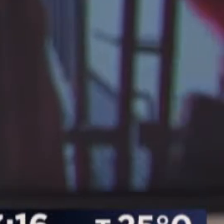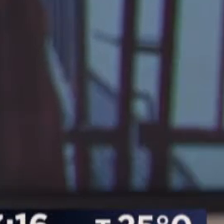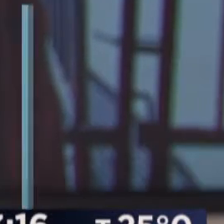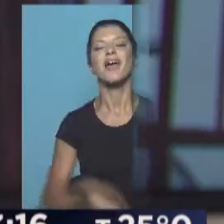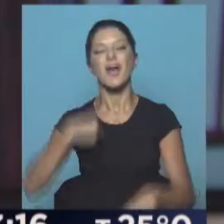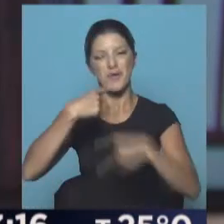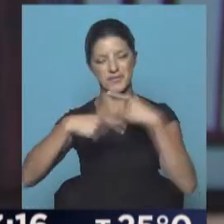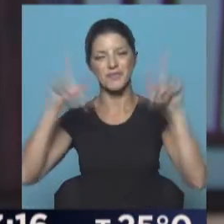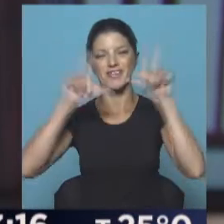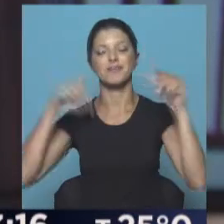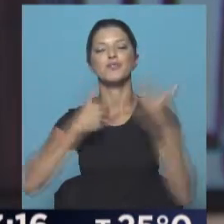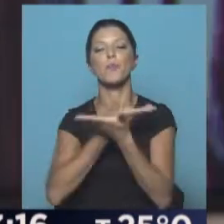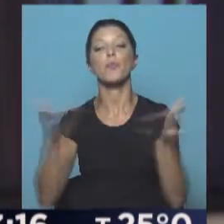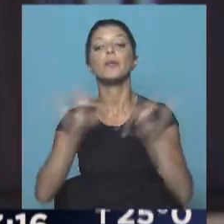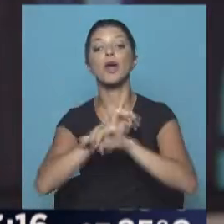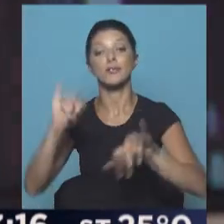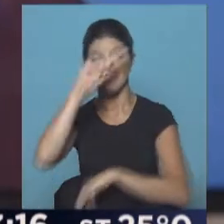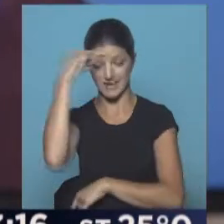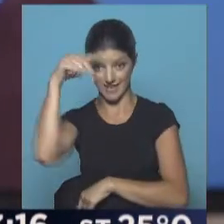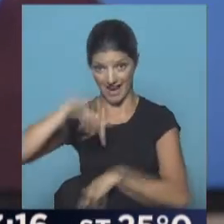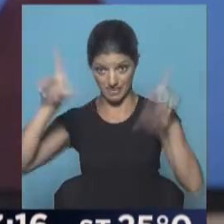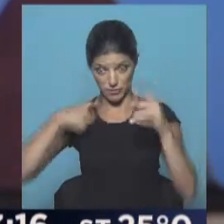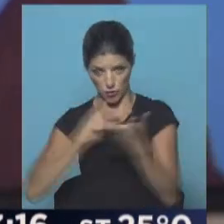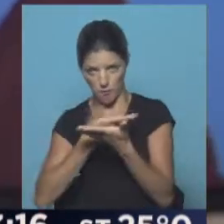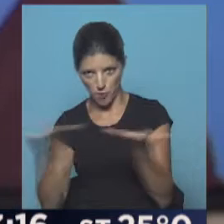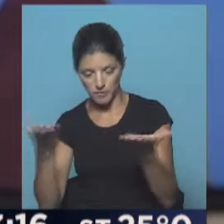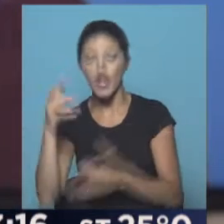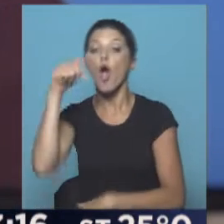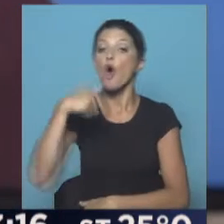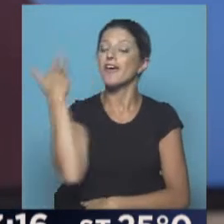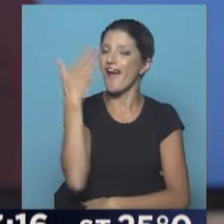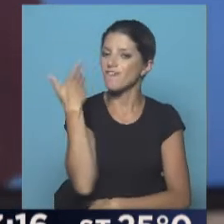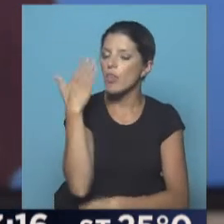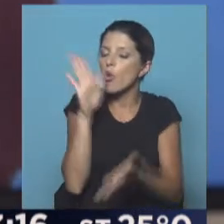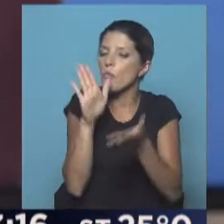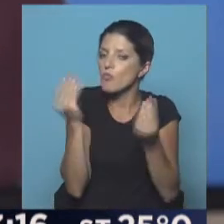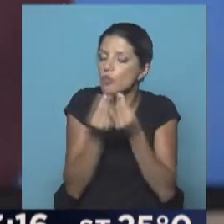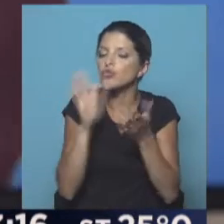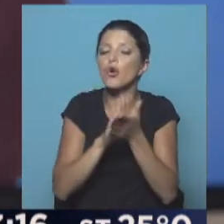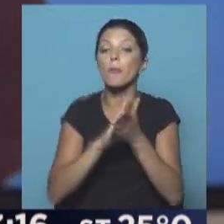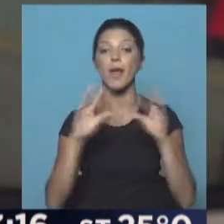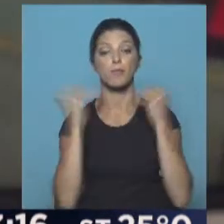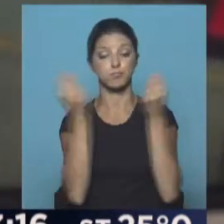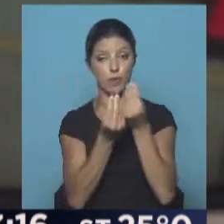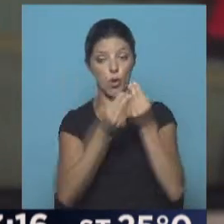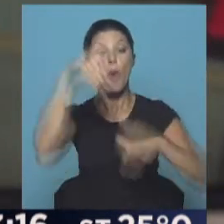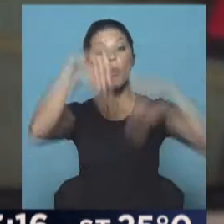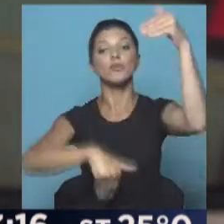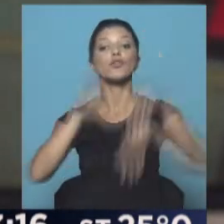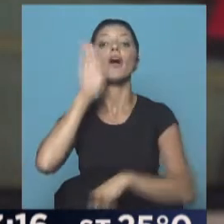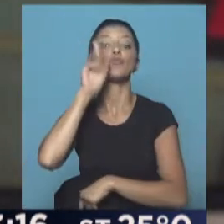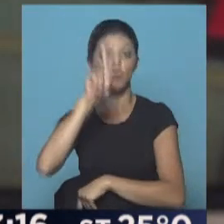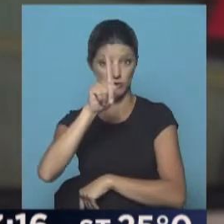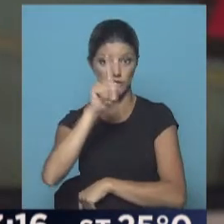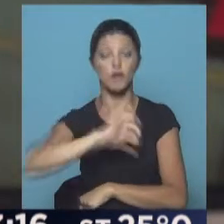Seguimos en la edición internacional del Noticiero de la Televisión Pública, hoy naturalmente hablando y mucho de los resultados de las elecciones en Estados Unidos y de